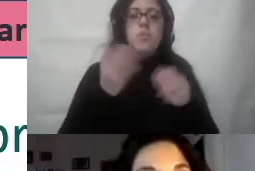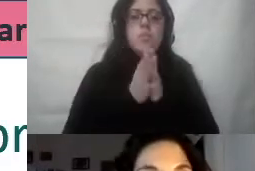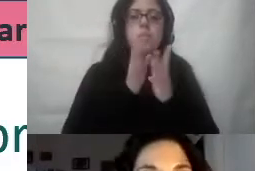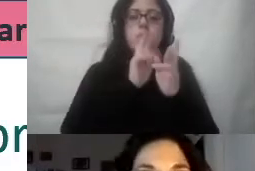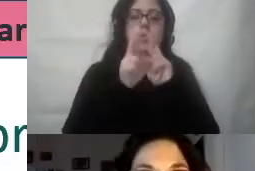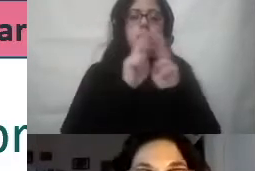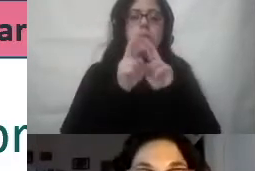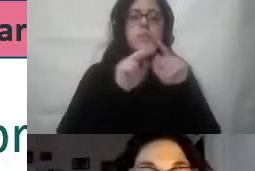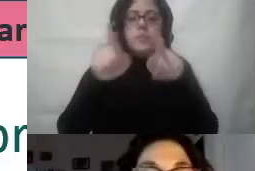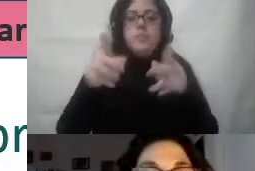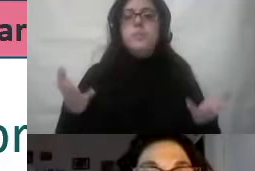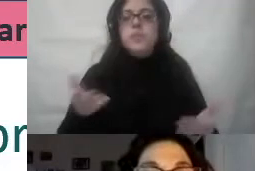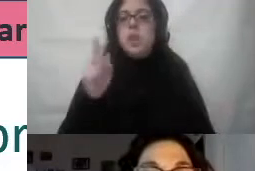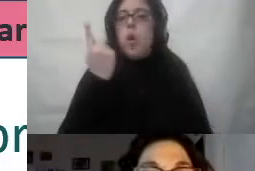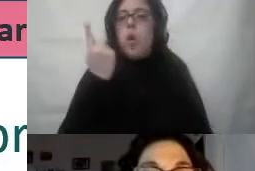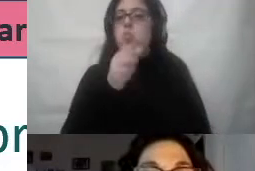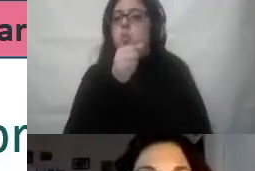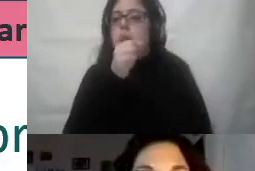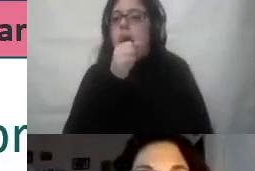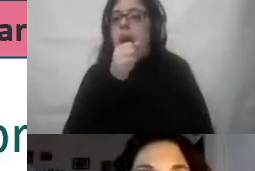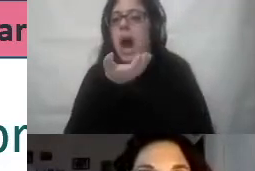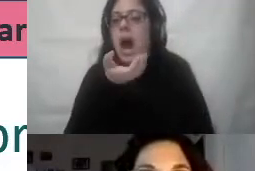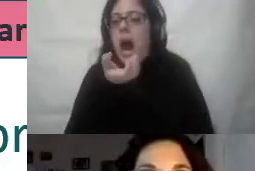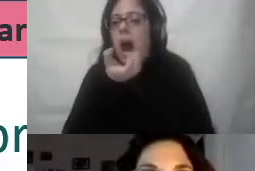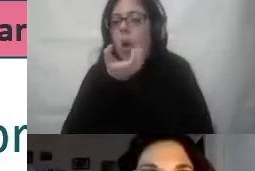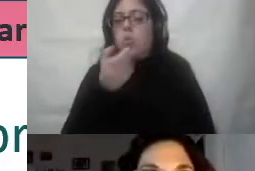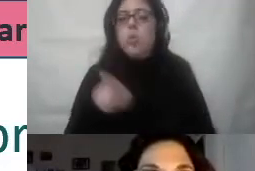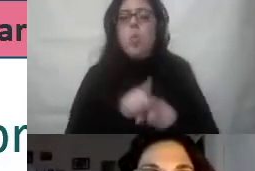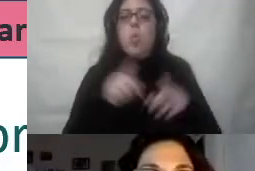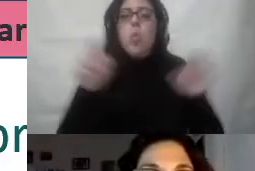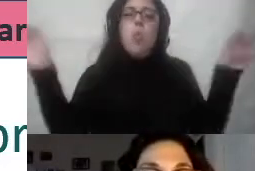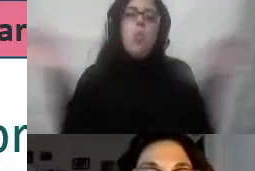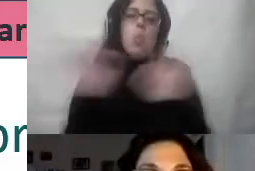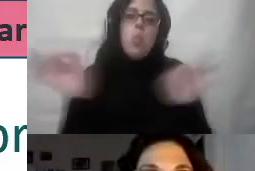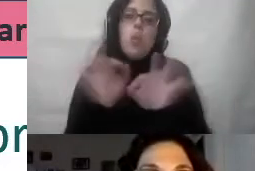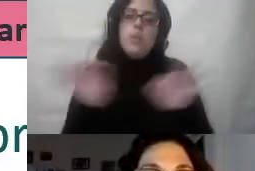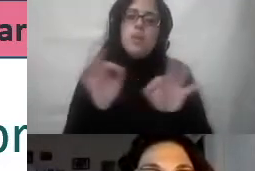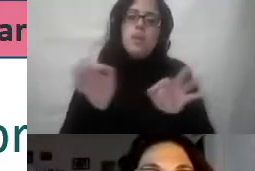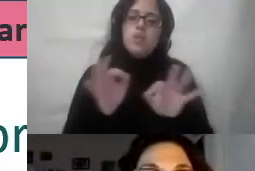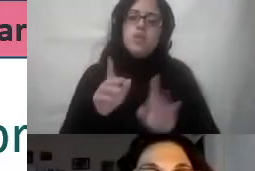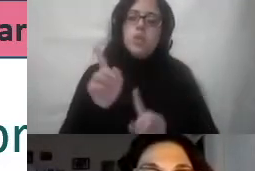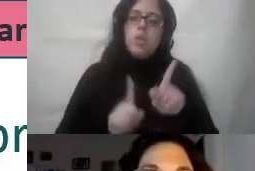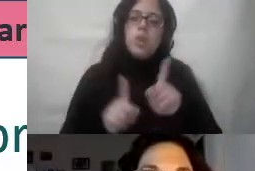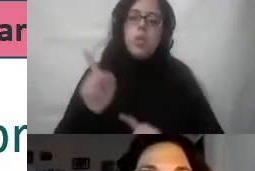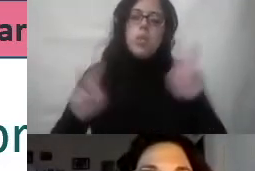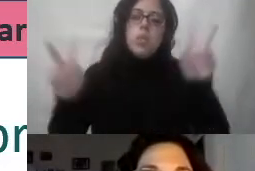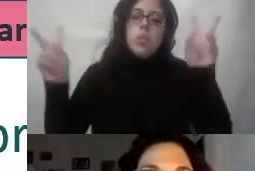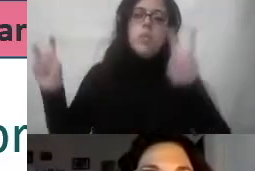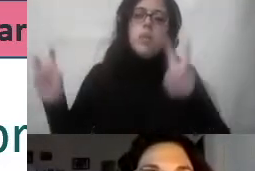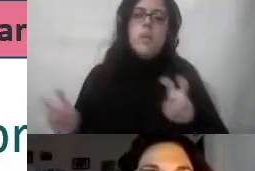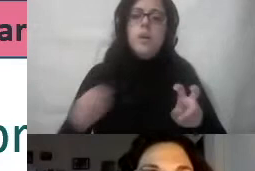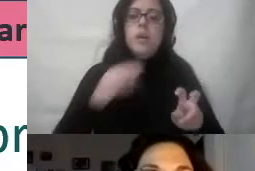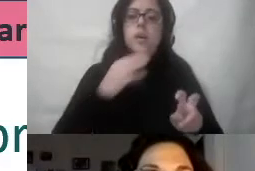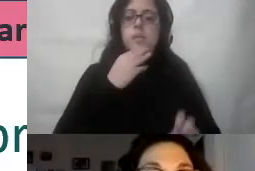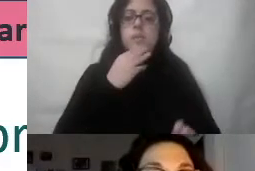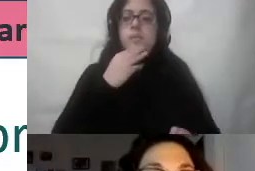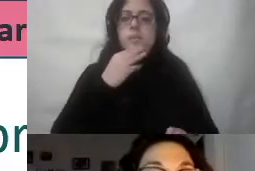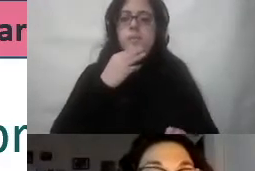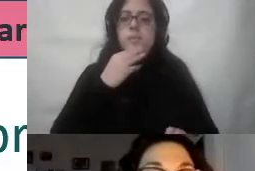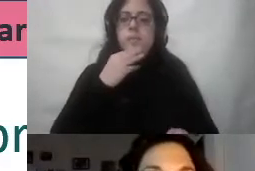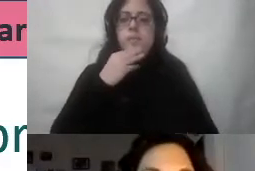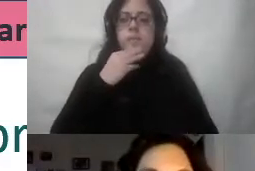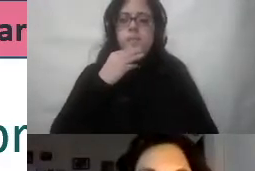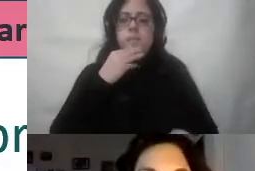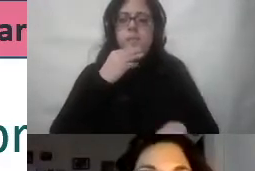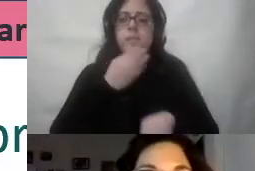en un audio, ¿ya? Les vamos a dar algunos criterios ahí, con algunas consignas. Luego, les vamos a pedir que hagan un